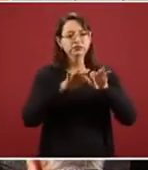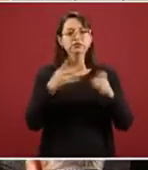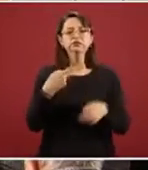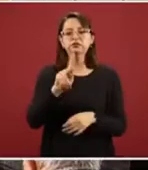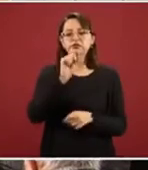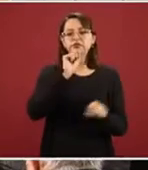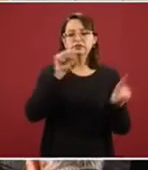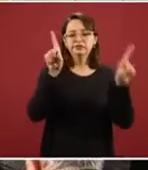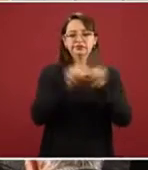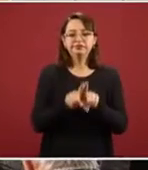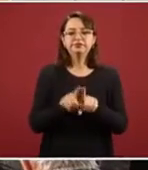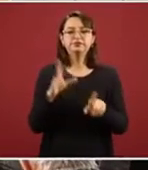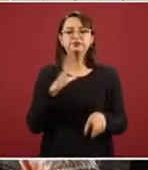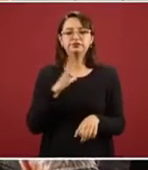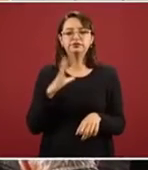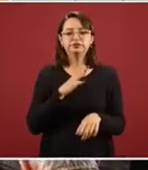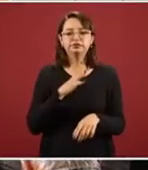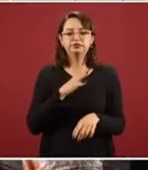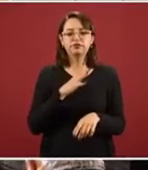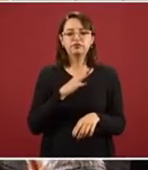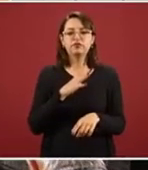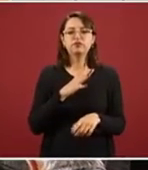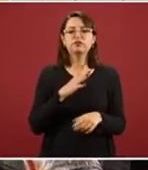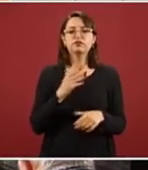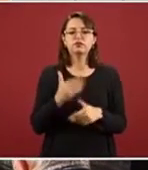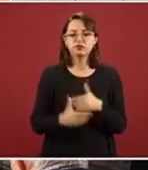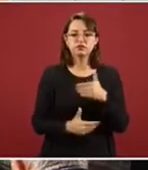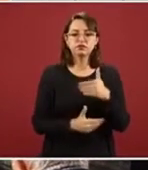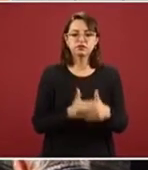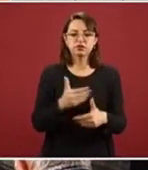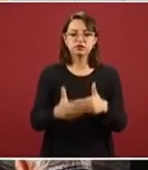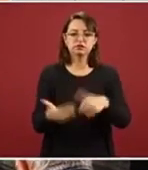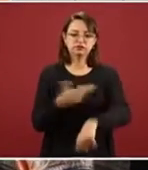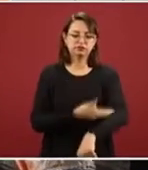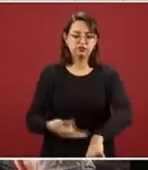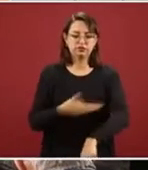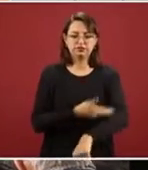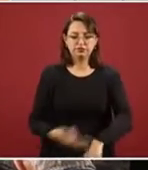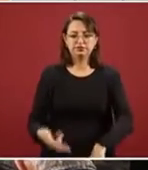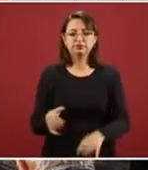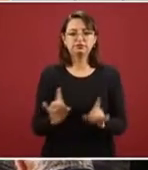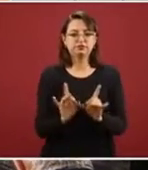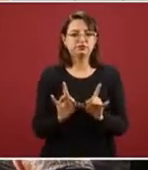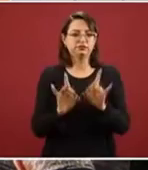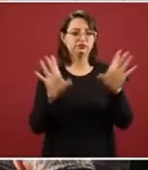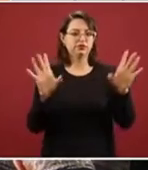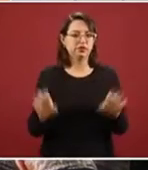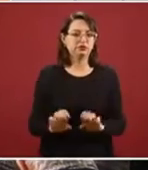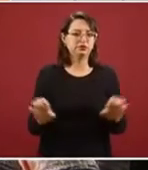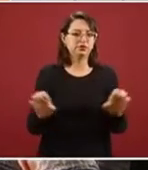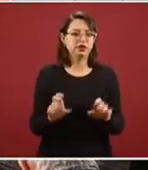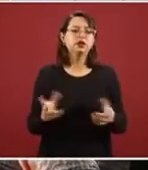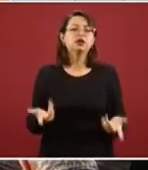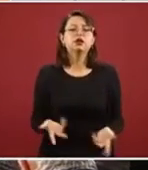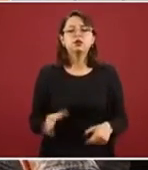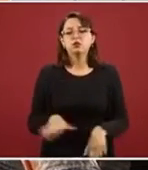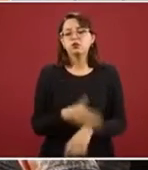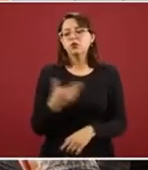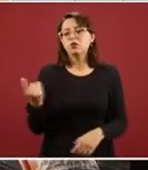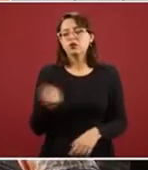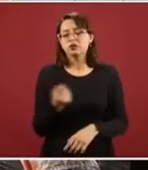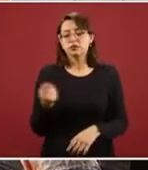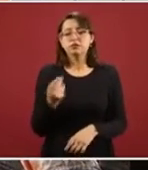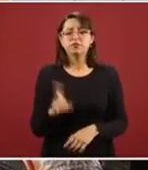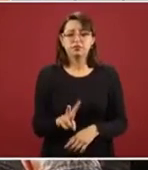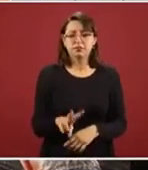Pero también están integrados en el proceso de gestión de las emergencias. ¿Por qué? Porque si